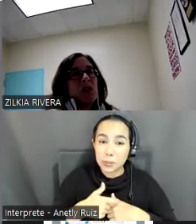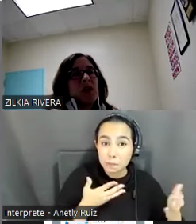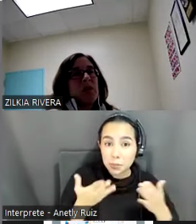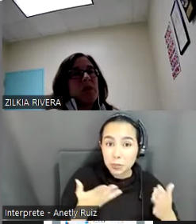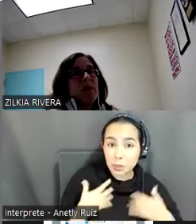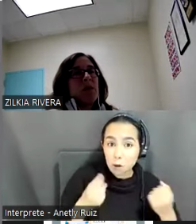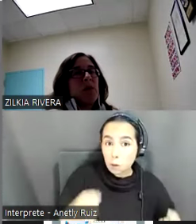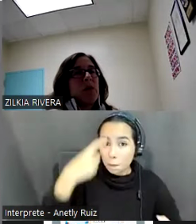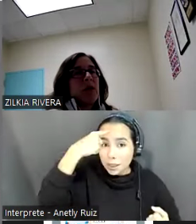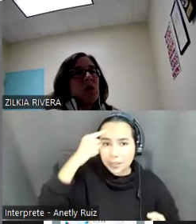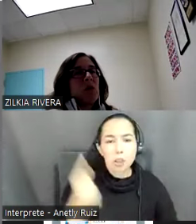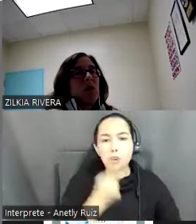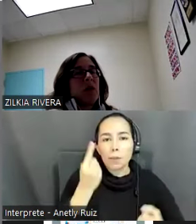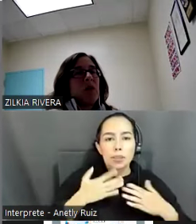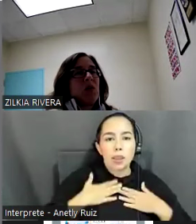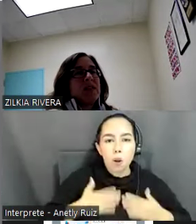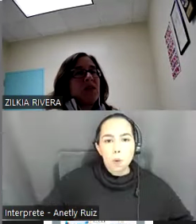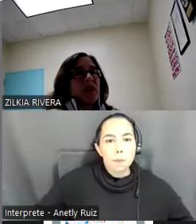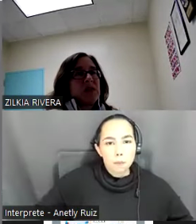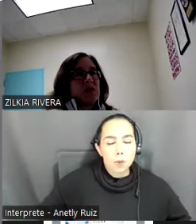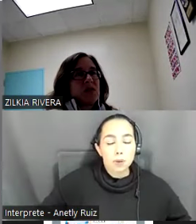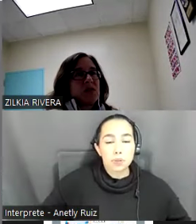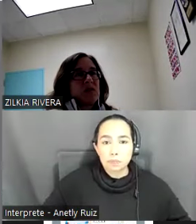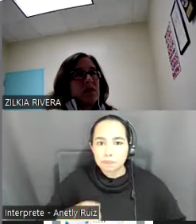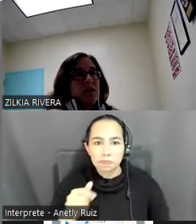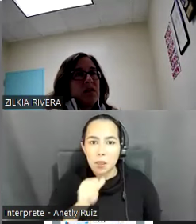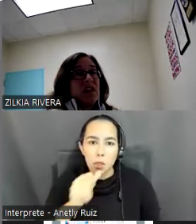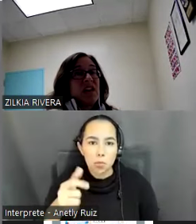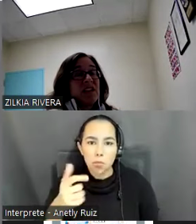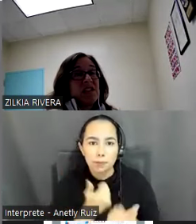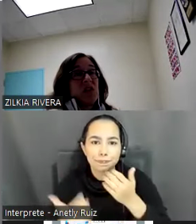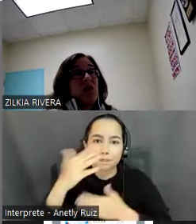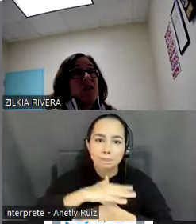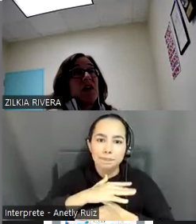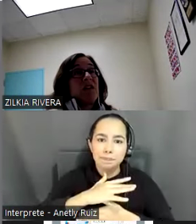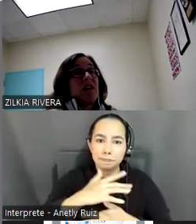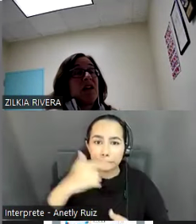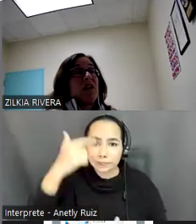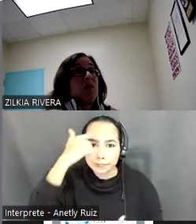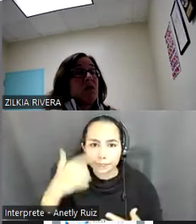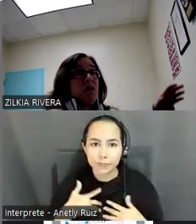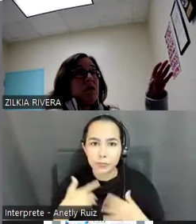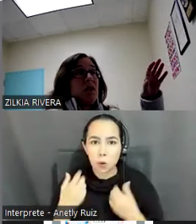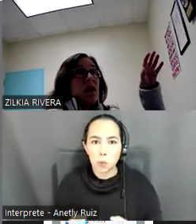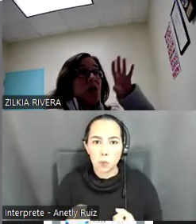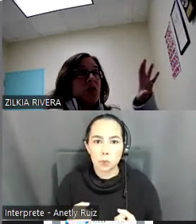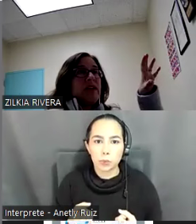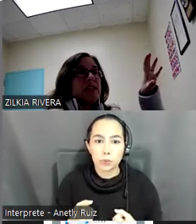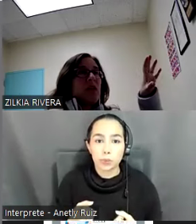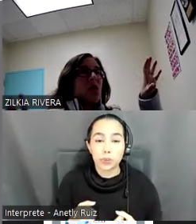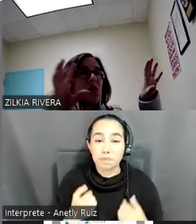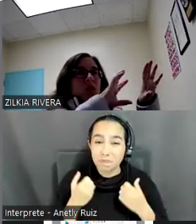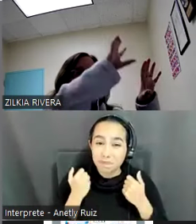Mientras sigamos también promoviendo un modelo de servicio y de atención que va dirigido a